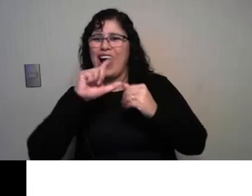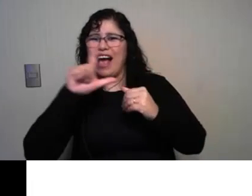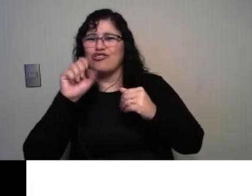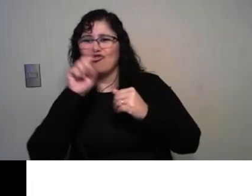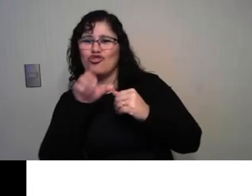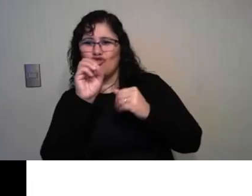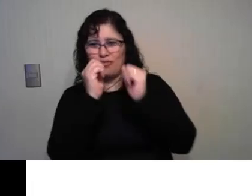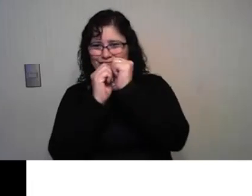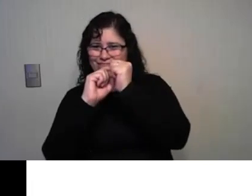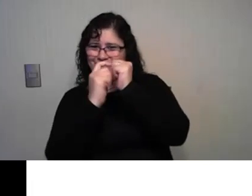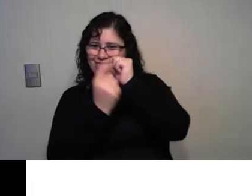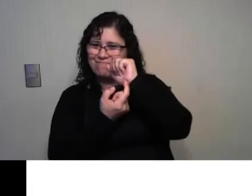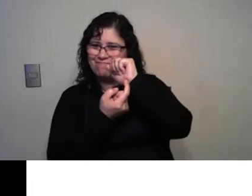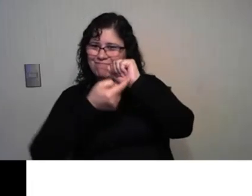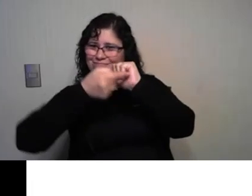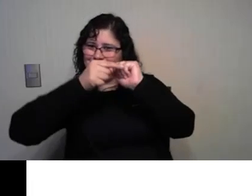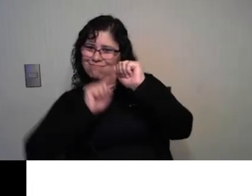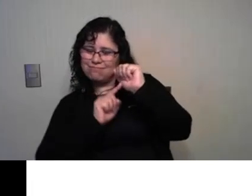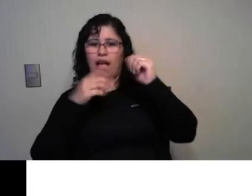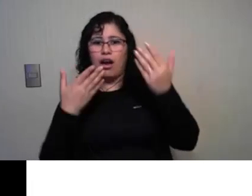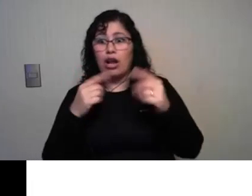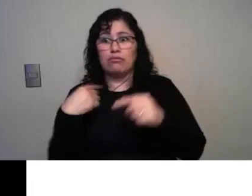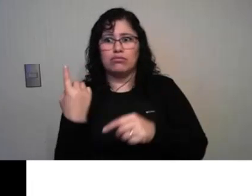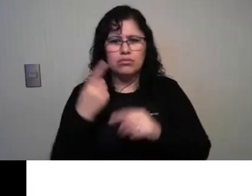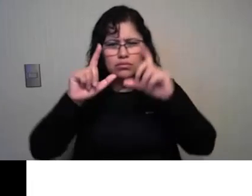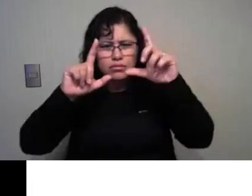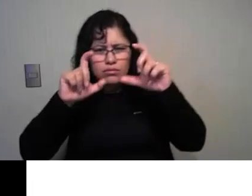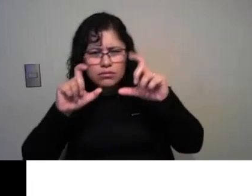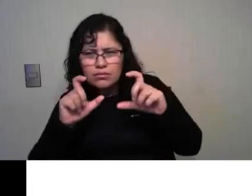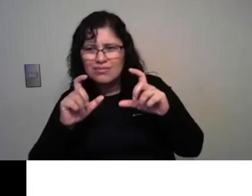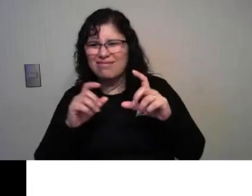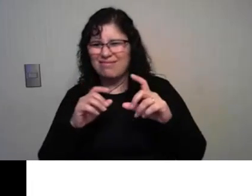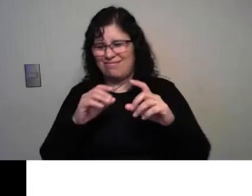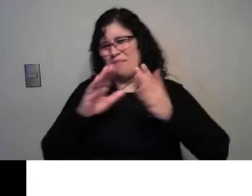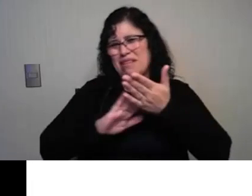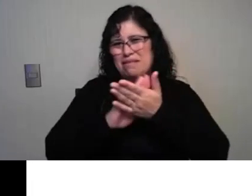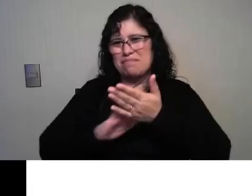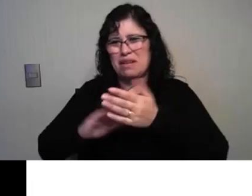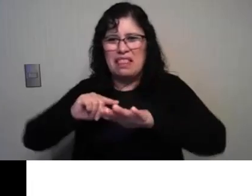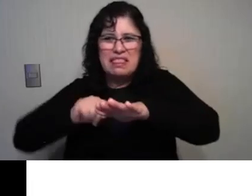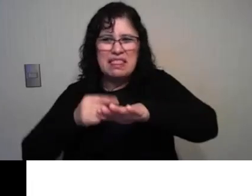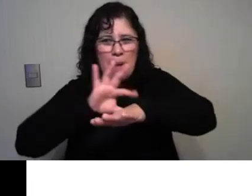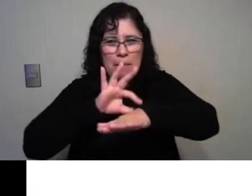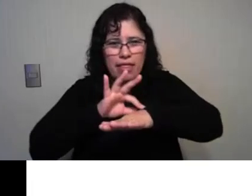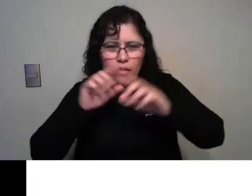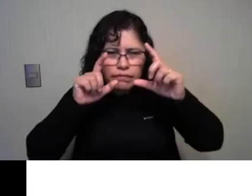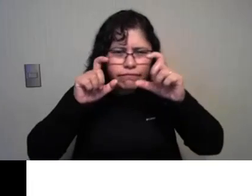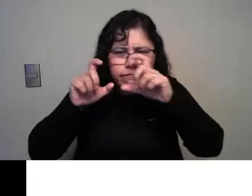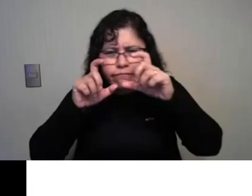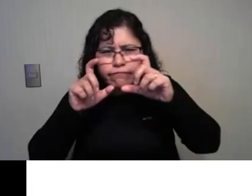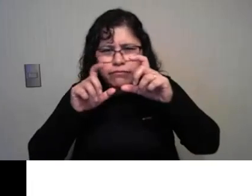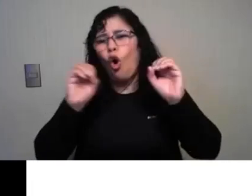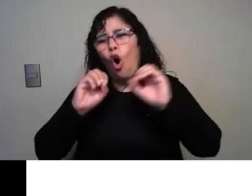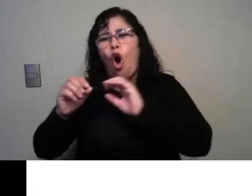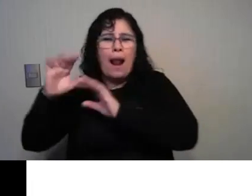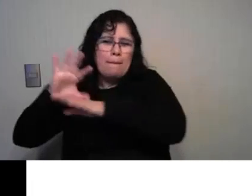nos va a permitir a los clínicos, ¿cierto?, observar las vías asociadas a las comunicaciones